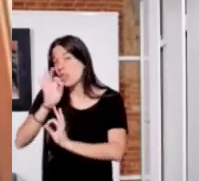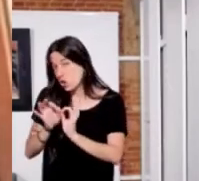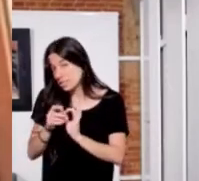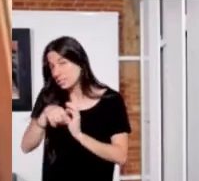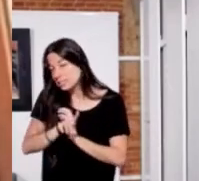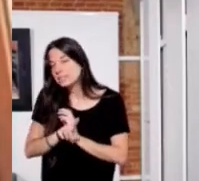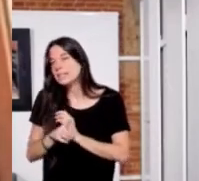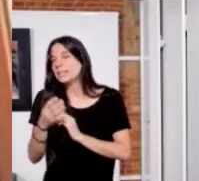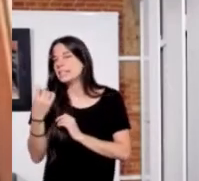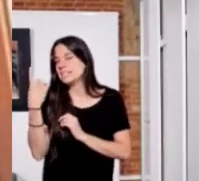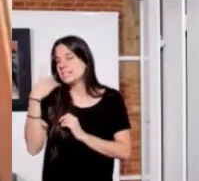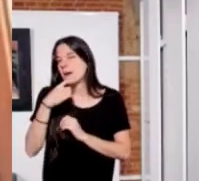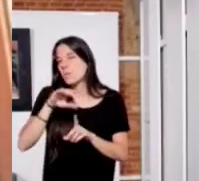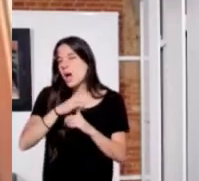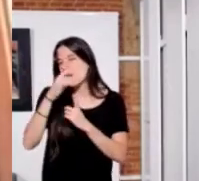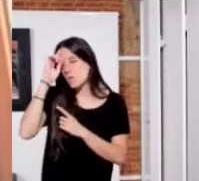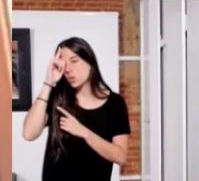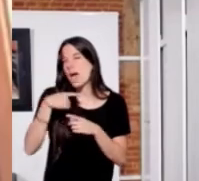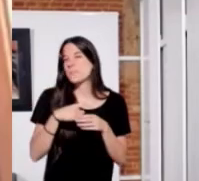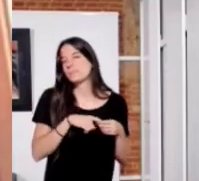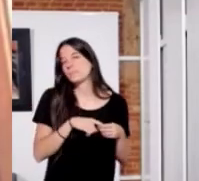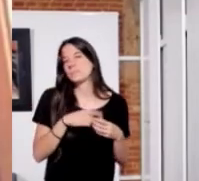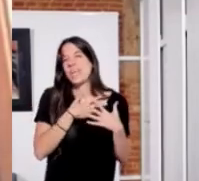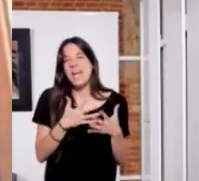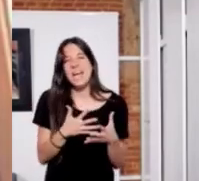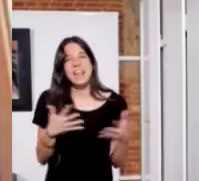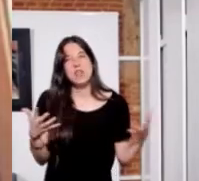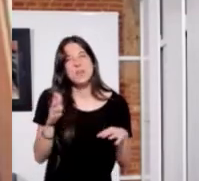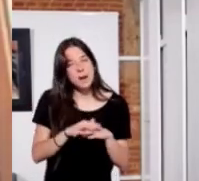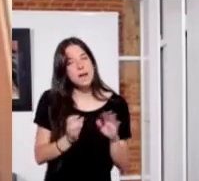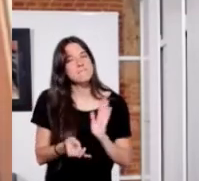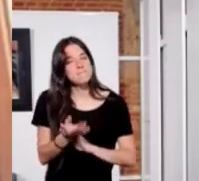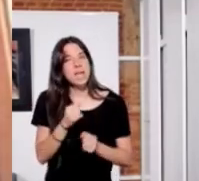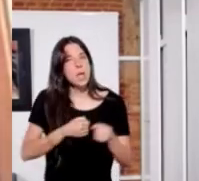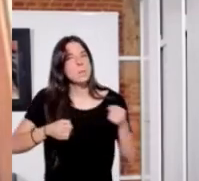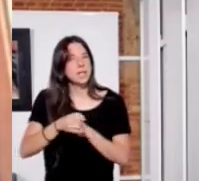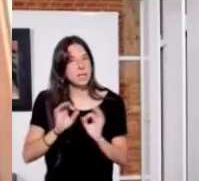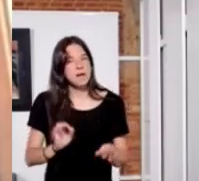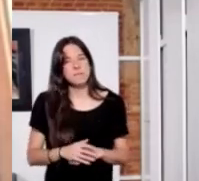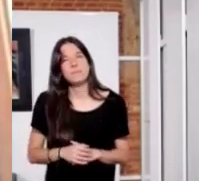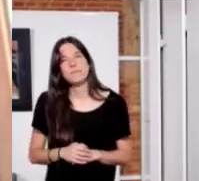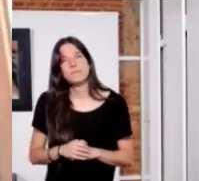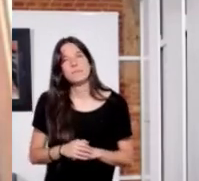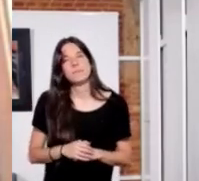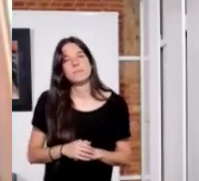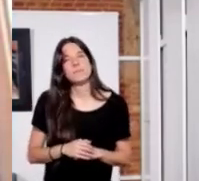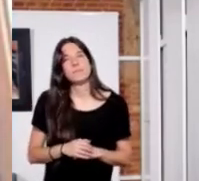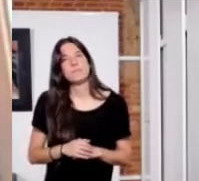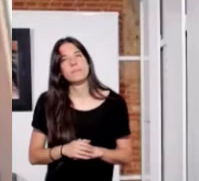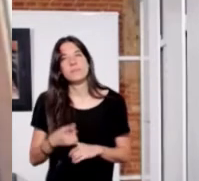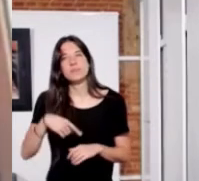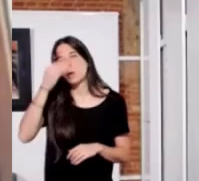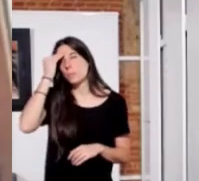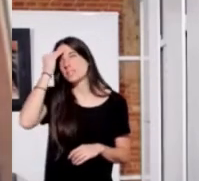una cultura generosa en el cultivo de la empatía. No creer que ya vienen